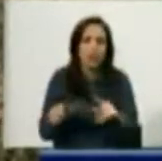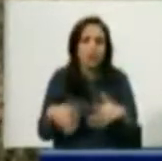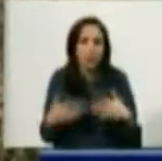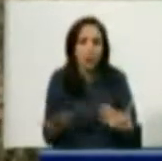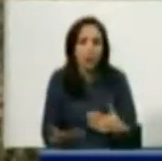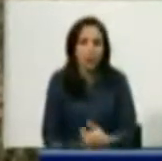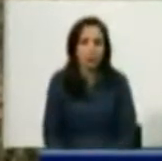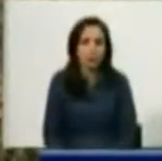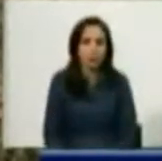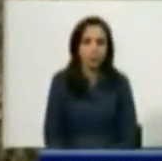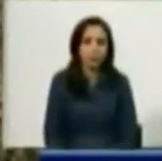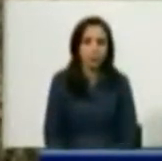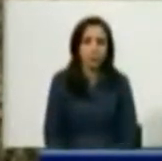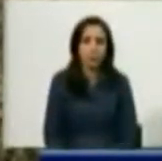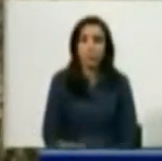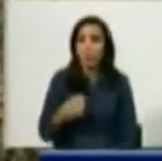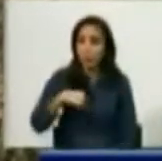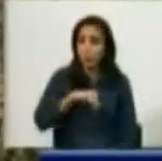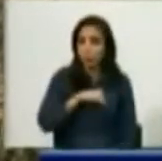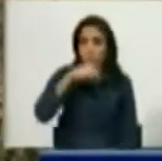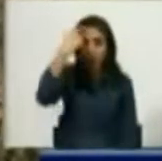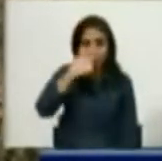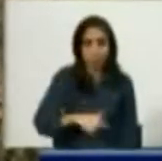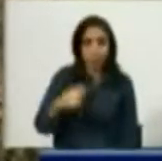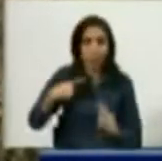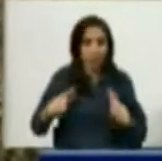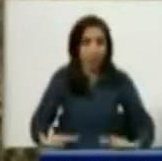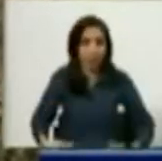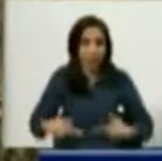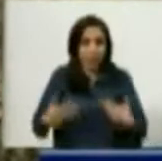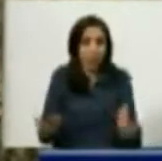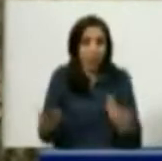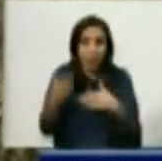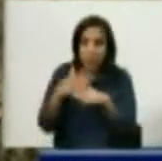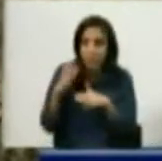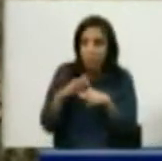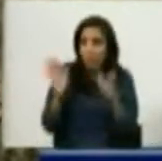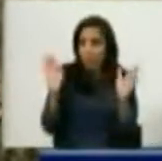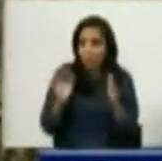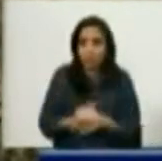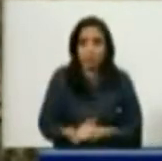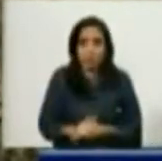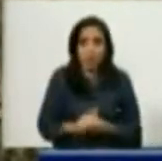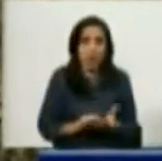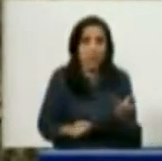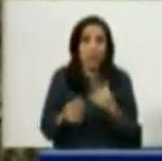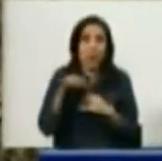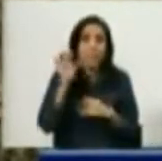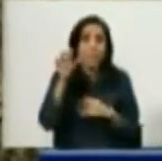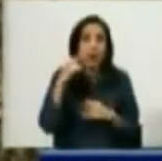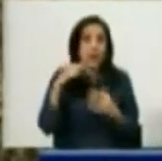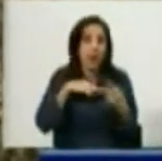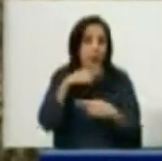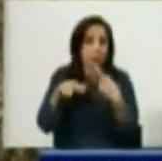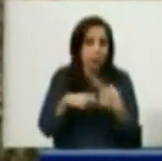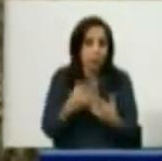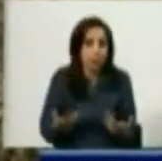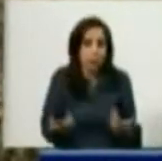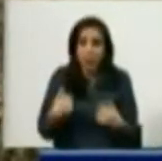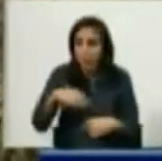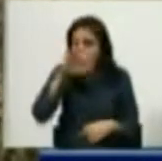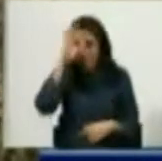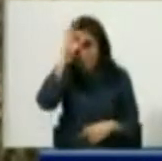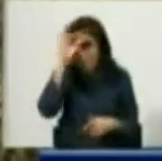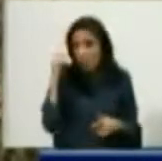es que a nosotros la vida nuestra no nos importa nada por la patria y por la revolución yo no sé si ellos están